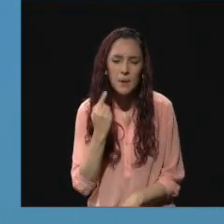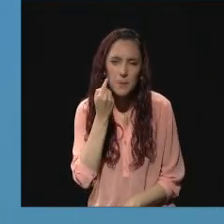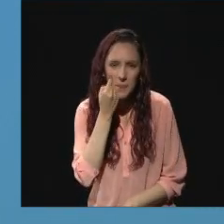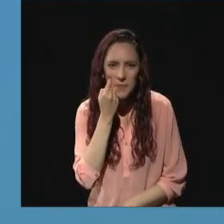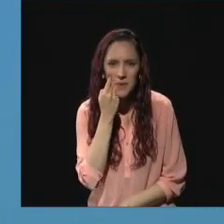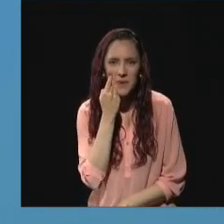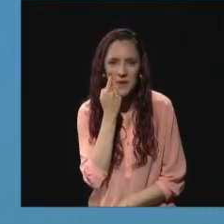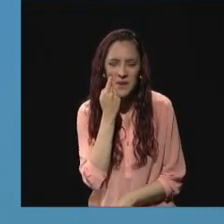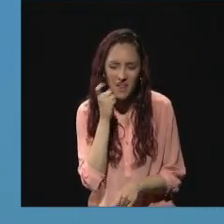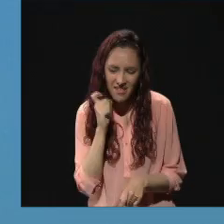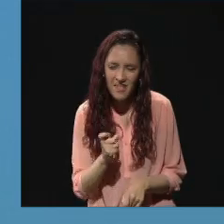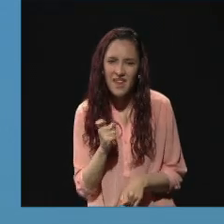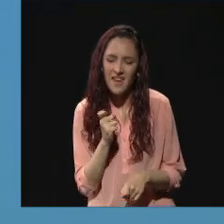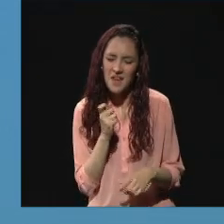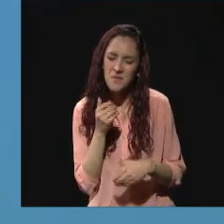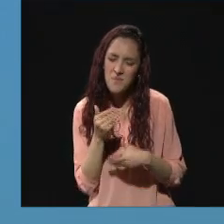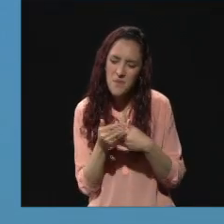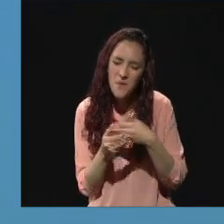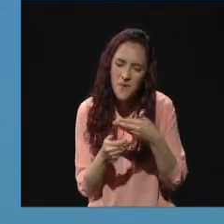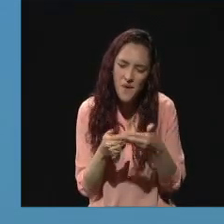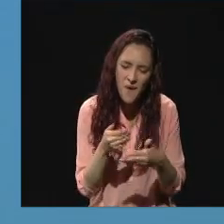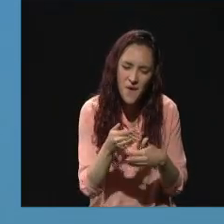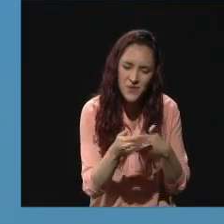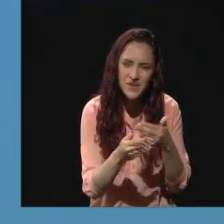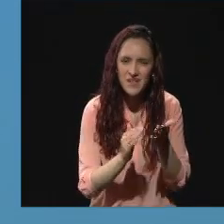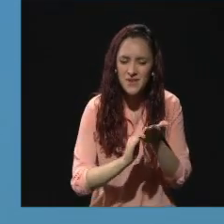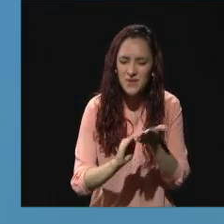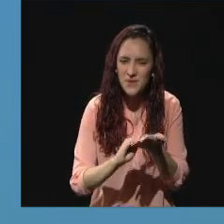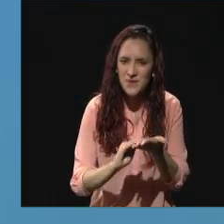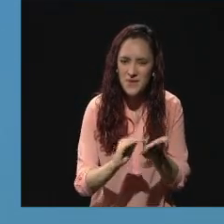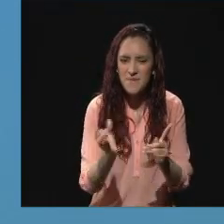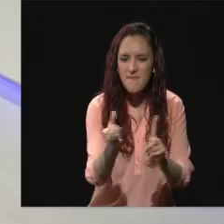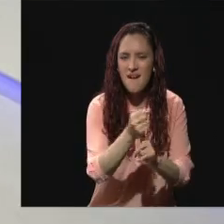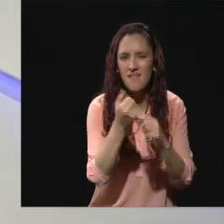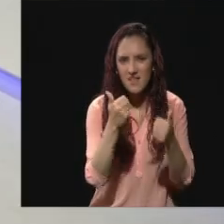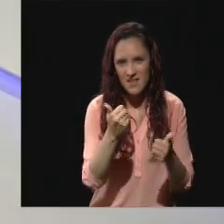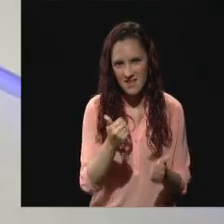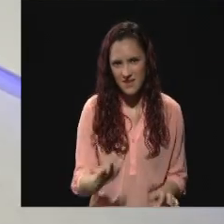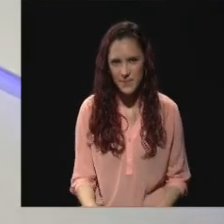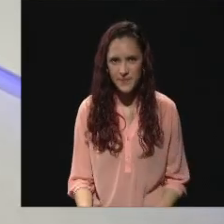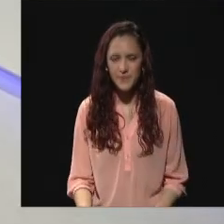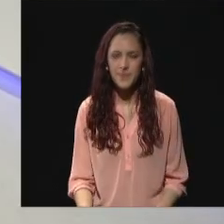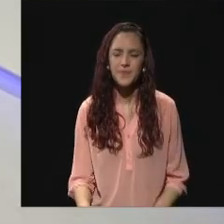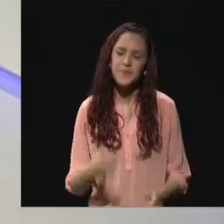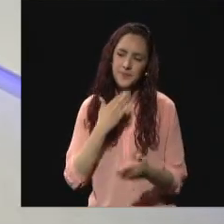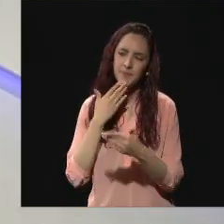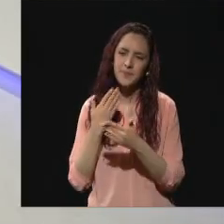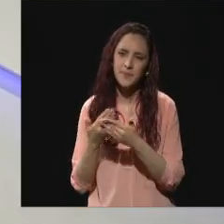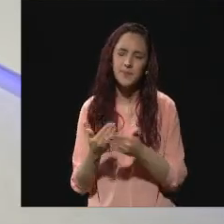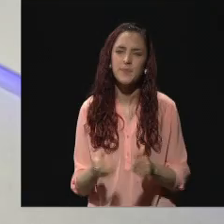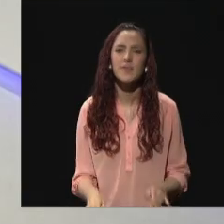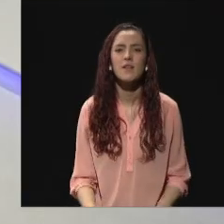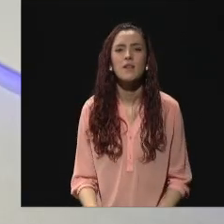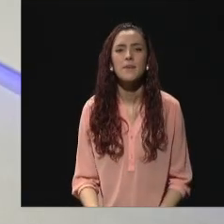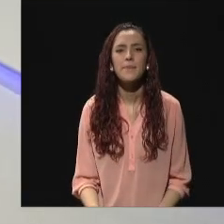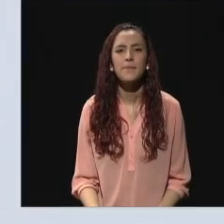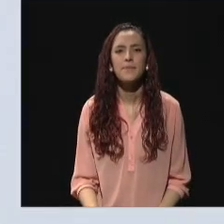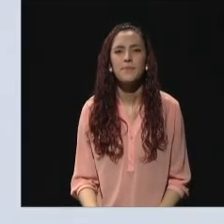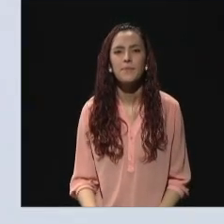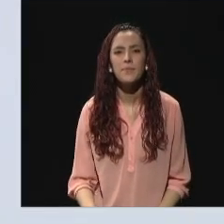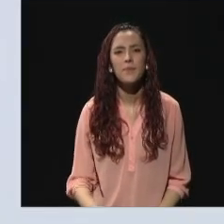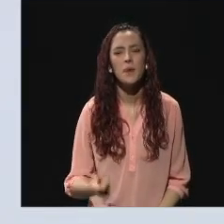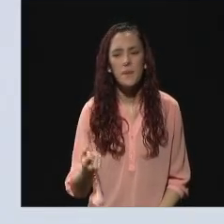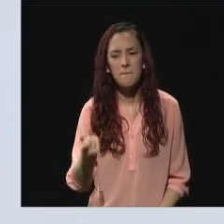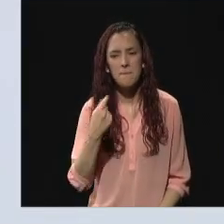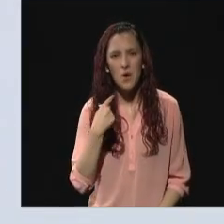procedimiento adecuado para que se solvente la queja hasta su finalización muy bien muchas gracias tenemos preguntas